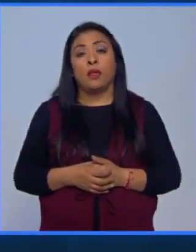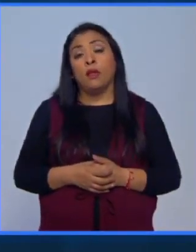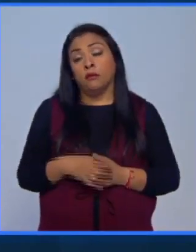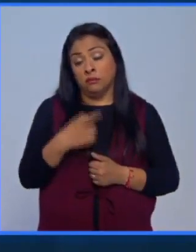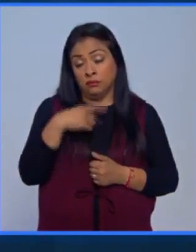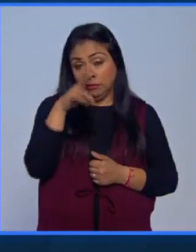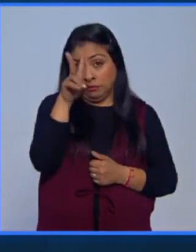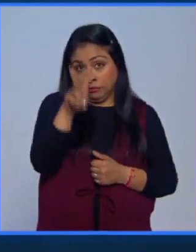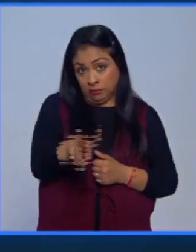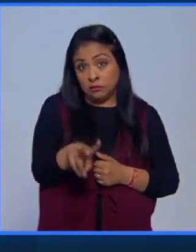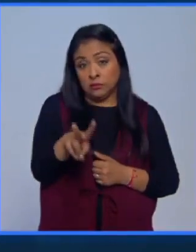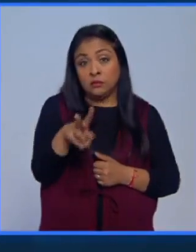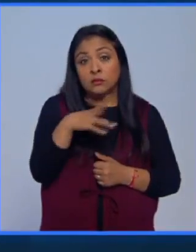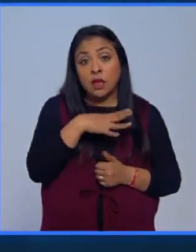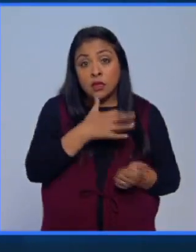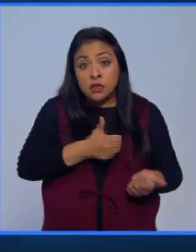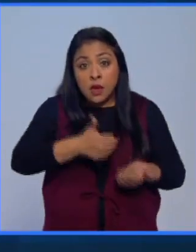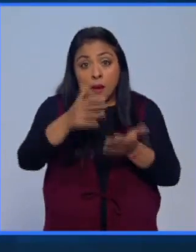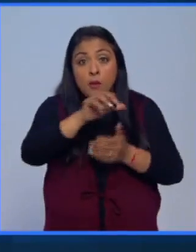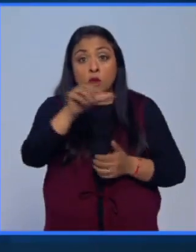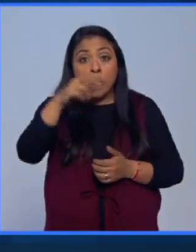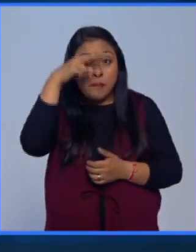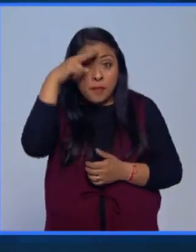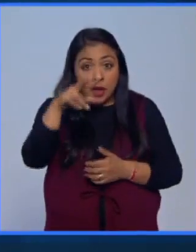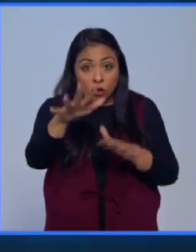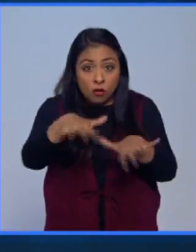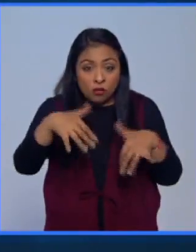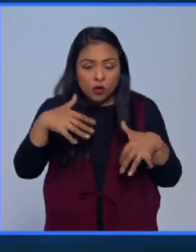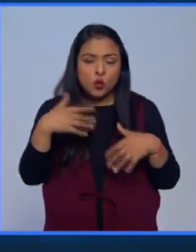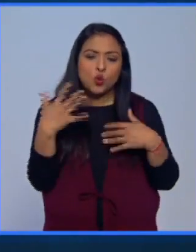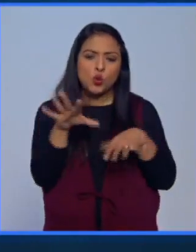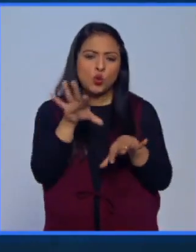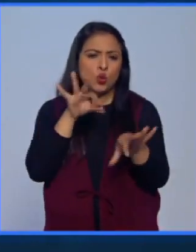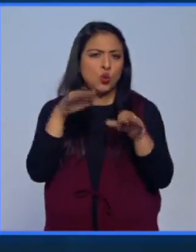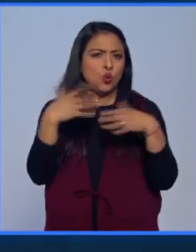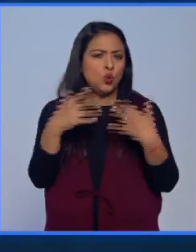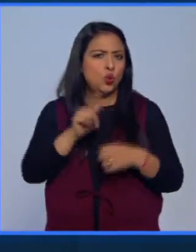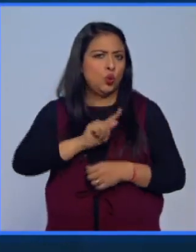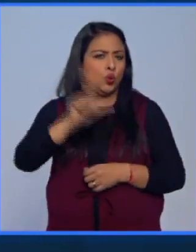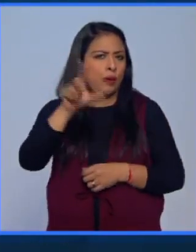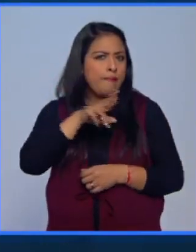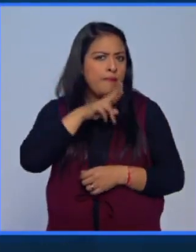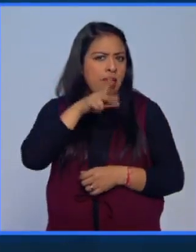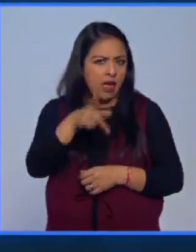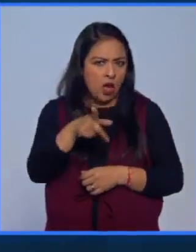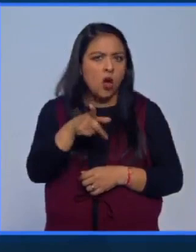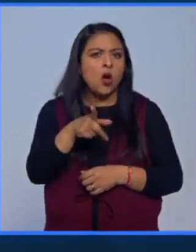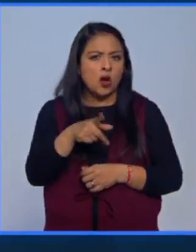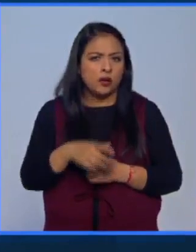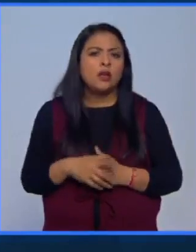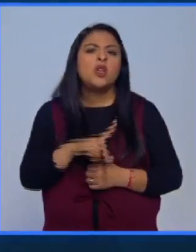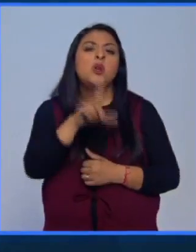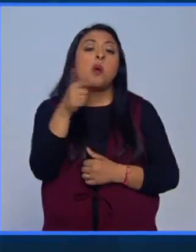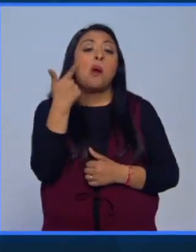Realmente lo que llevamos al público mexicano es lo mejor que tenemos aquí. Luego ya que